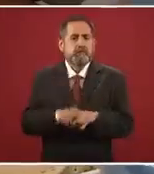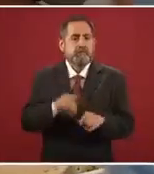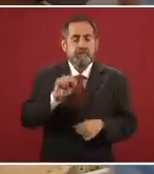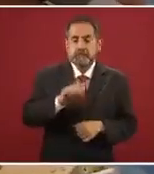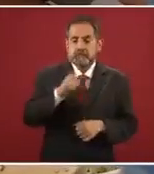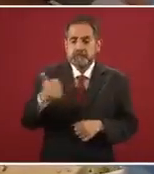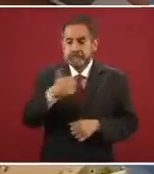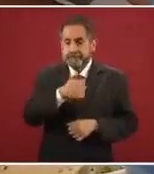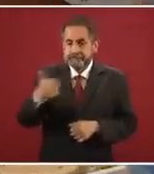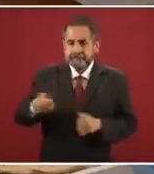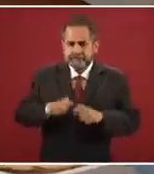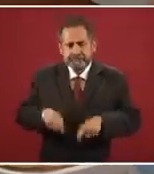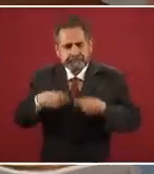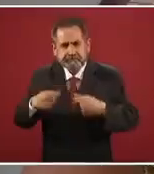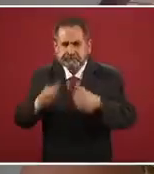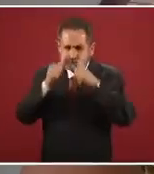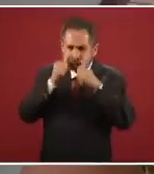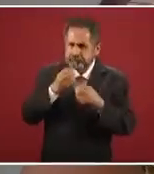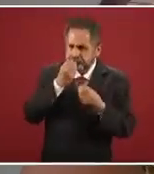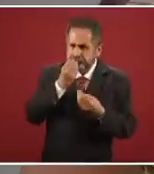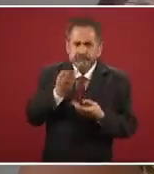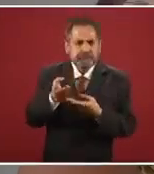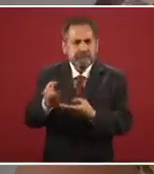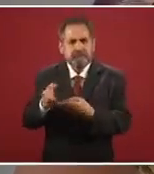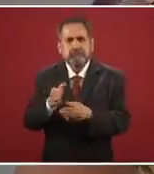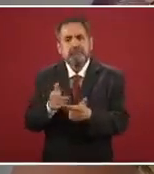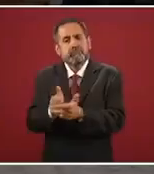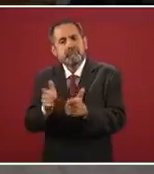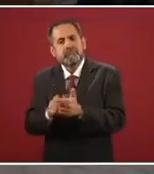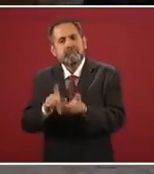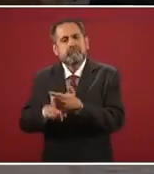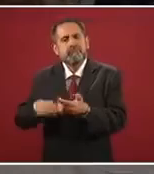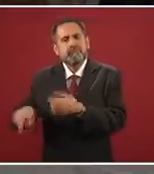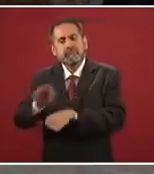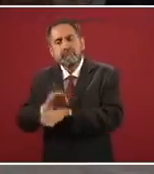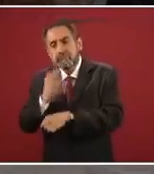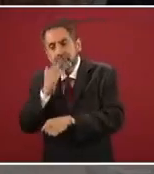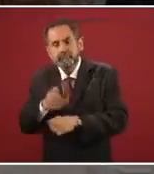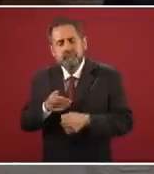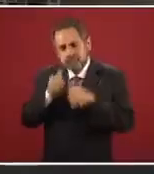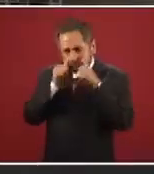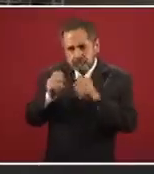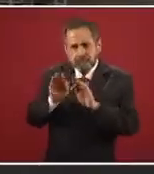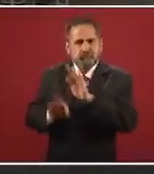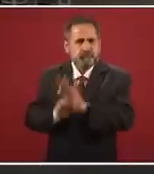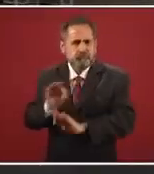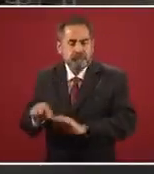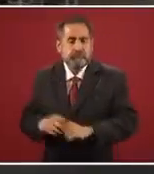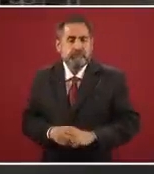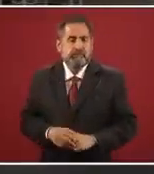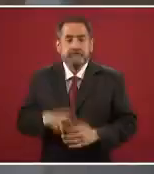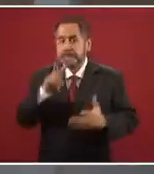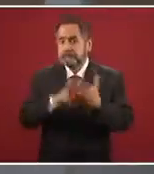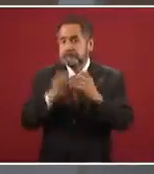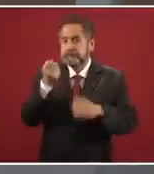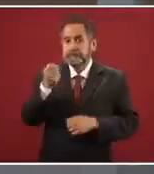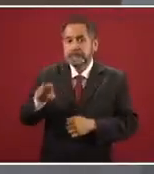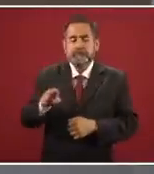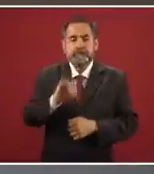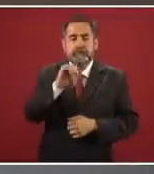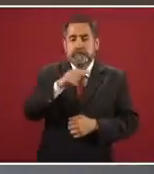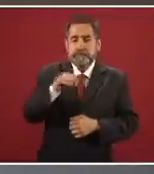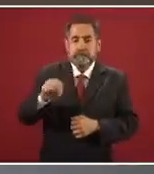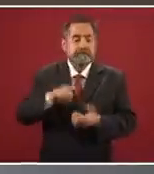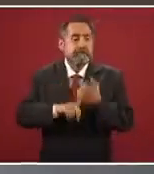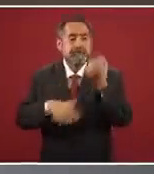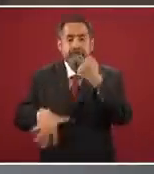se proporciona especial atención a grupos vulnerables. Durante 2019, el Instituto Nacional de Migración remodeló 15